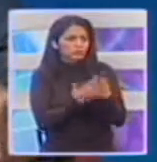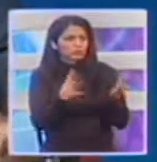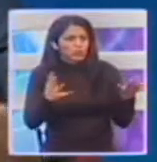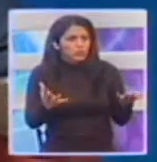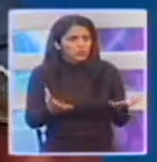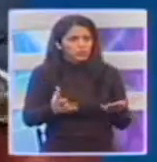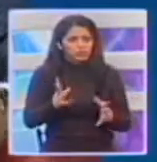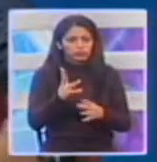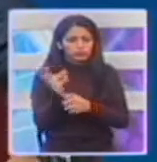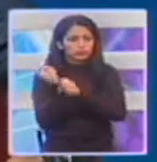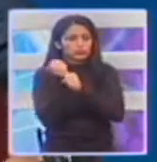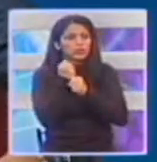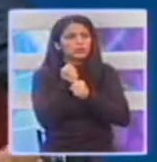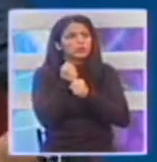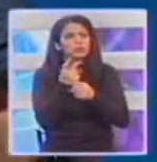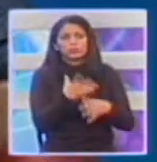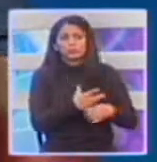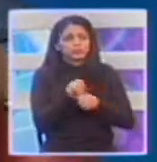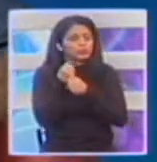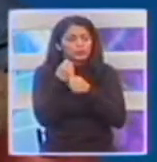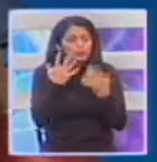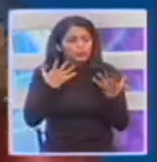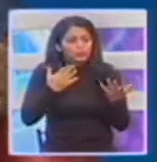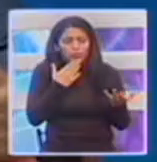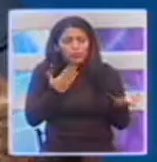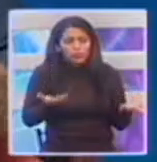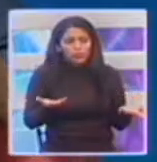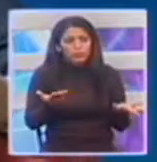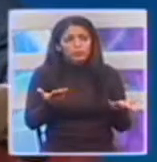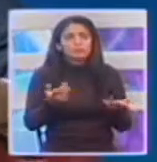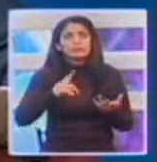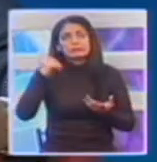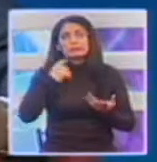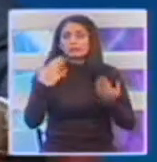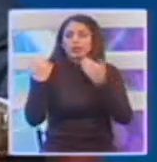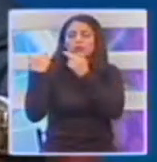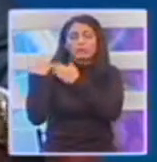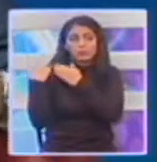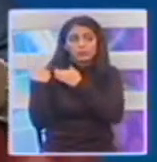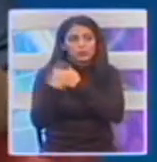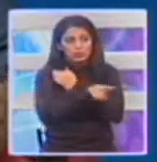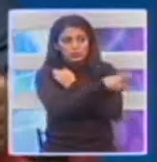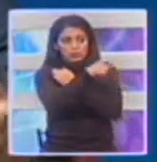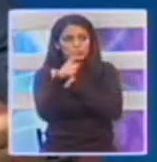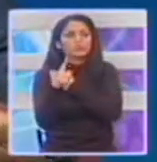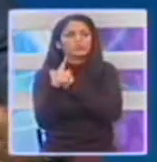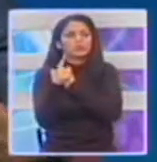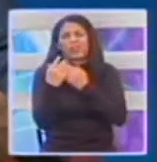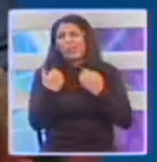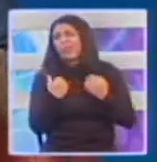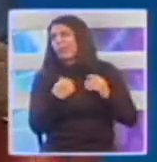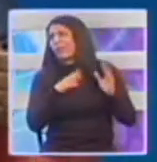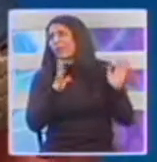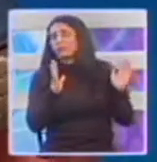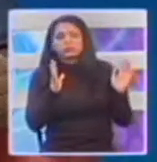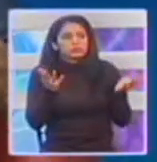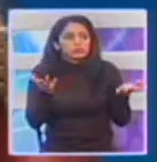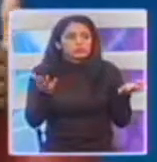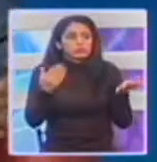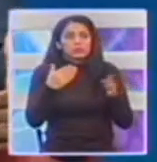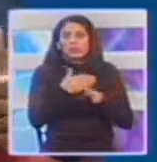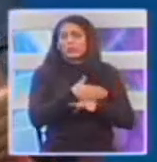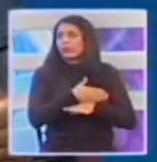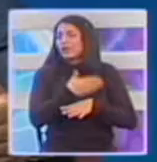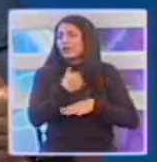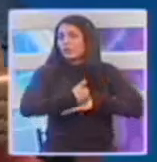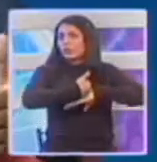mucha responsabilidad porque no hacerlo así correspondería o conllevaría justamente a que algunas